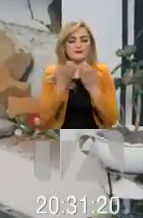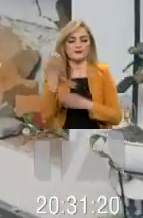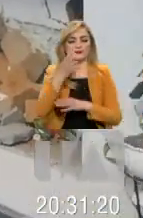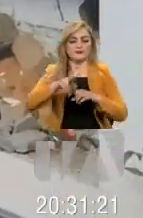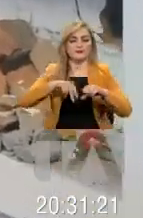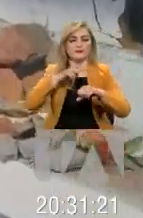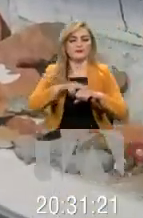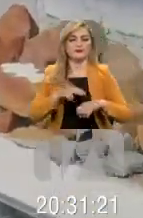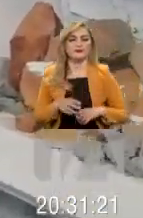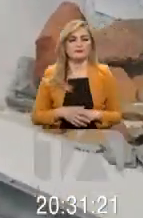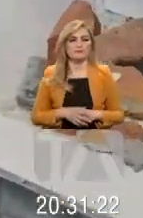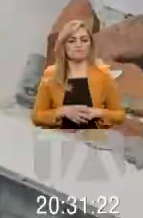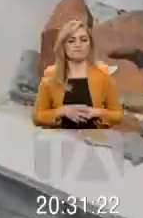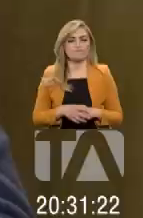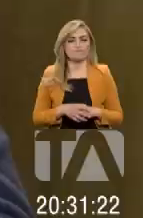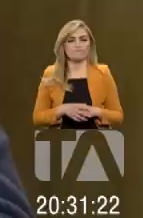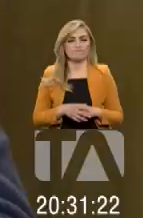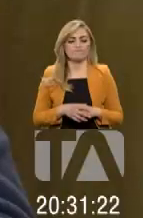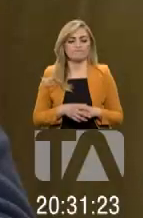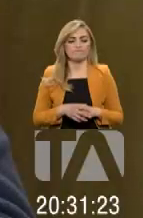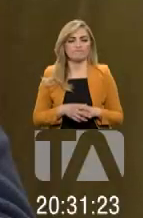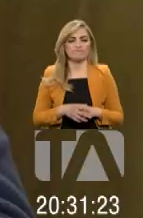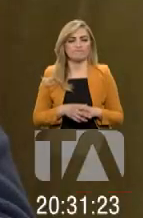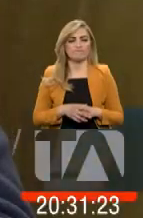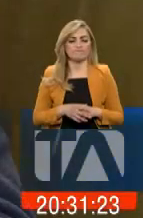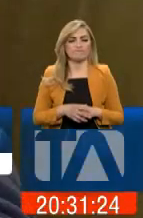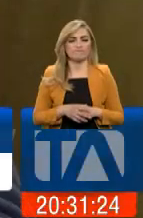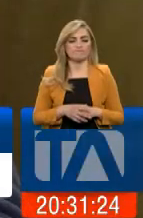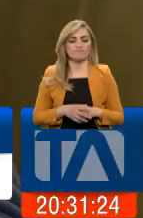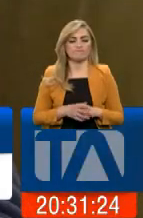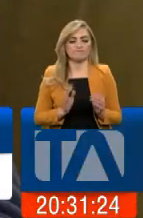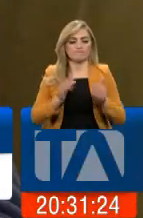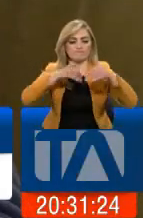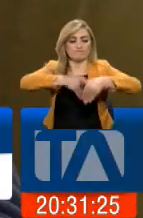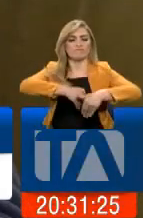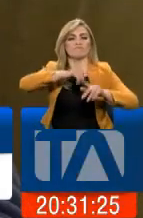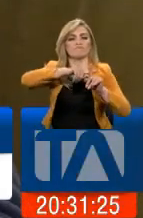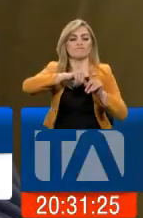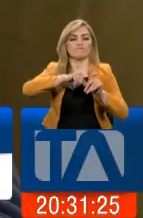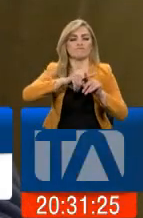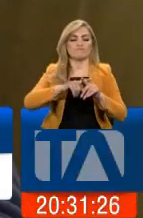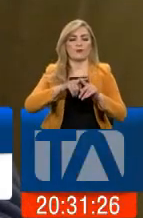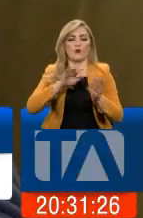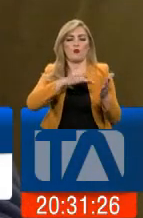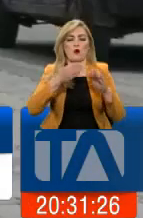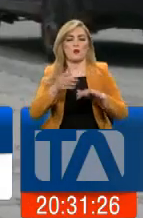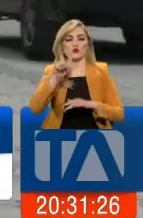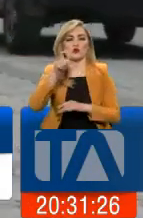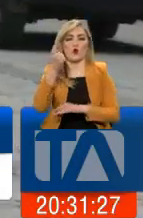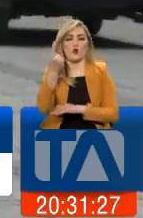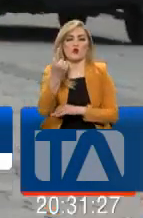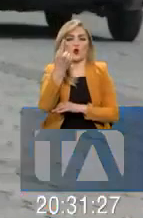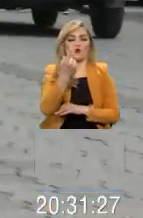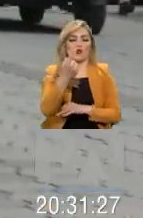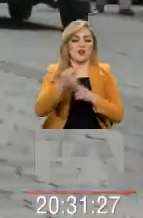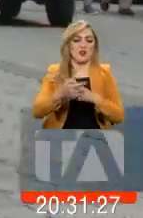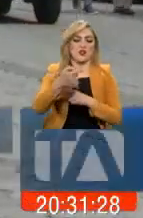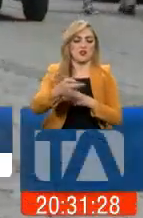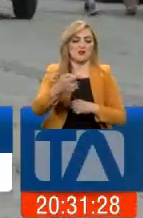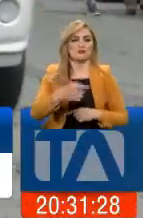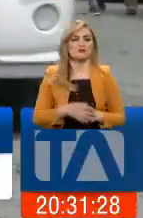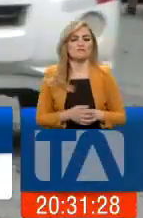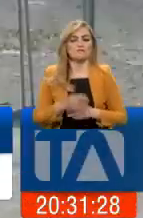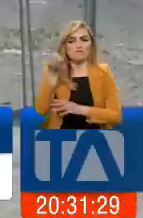Nacional, no está apegado a la realidad. Solamente en el cementerio de Machachi se entierra casi una persona diaria. Ahora, con semáforo